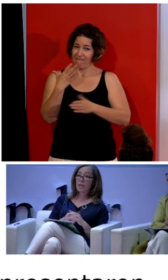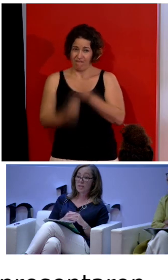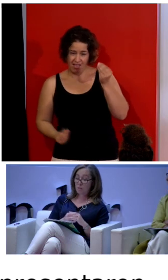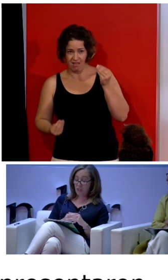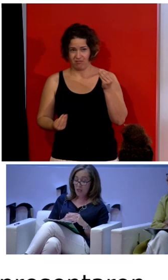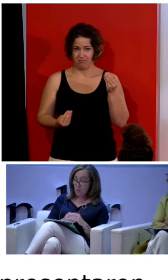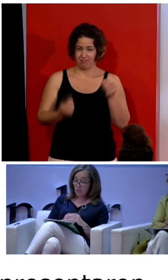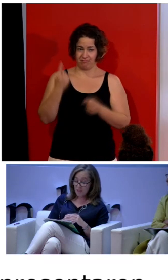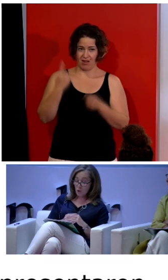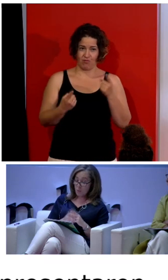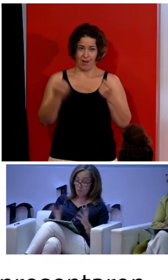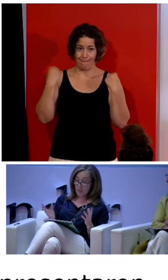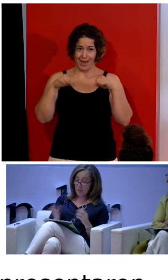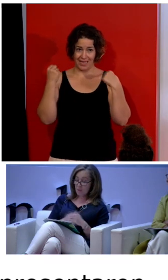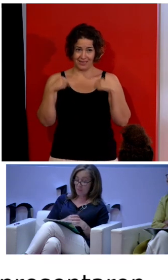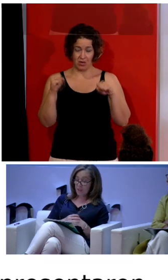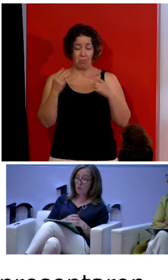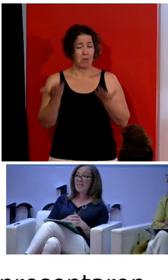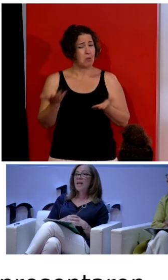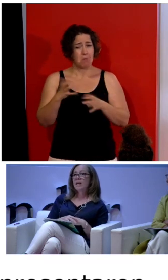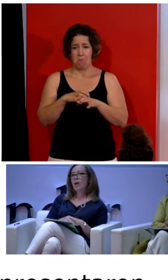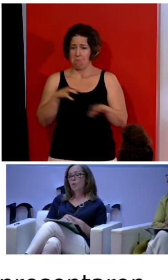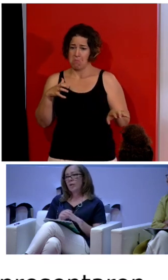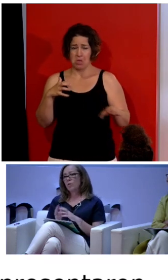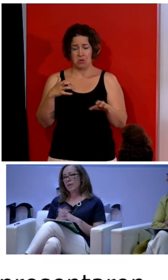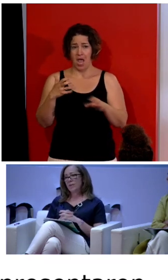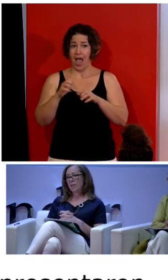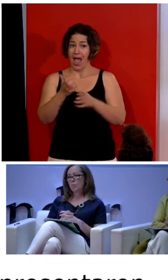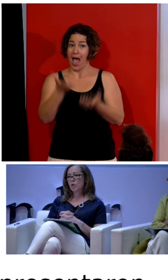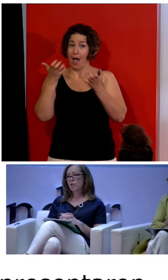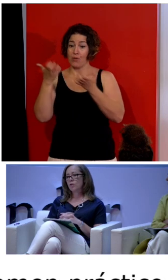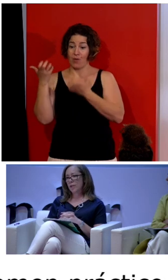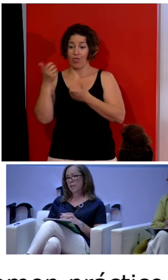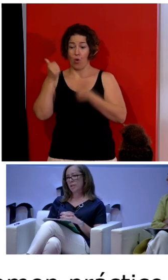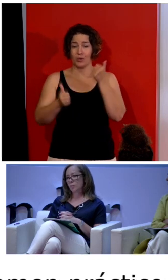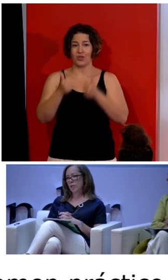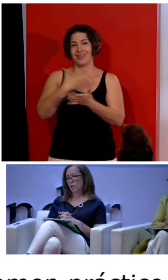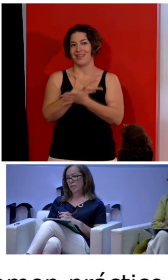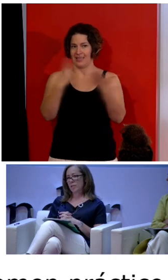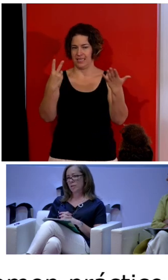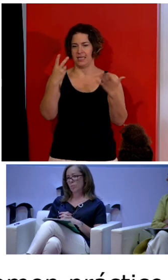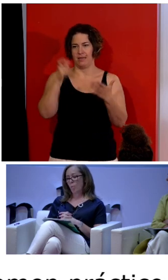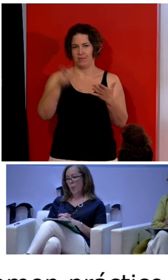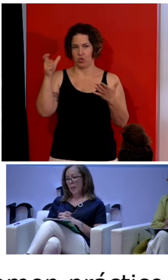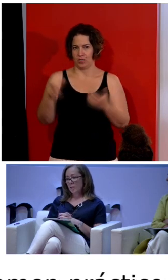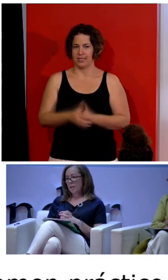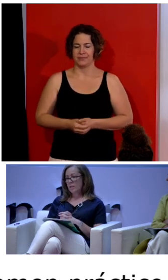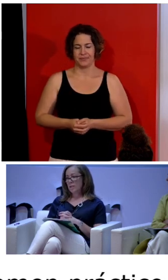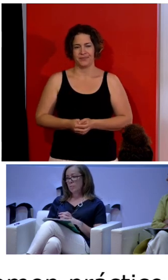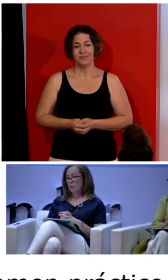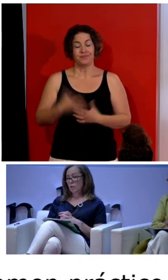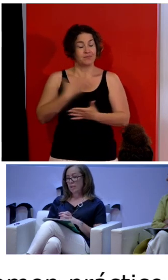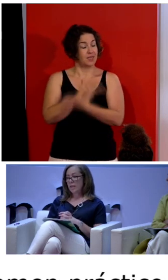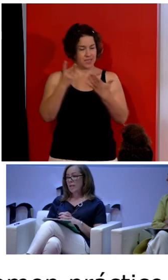alguna en el examen práctico, pero prácticamente todas, y aprobaron la fase de oposición 17 personas.